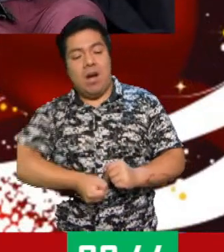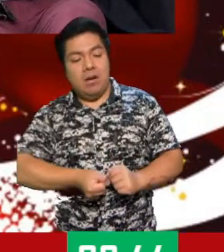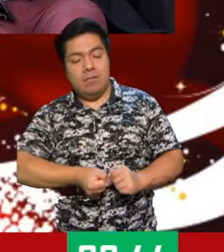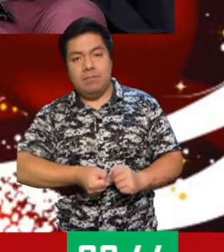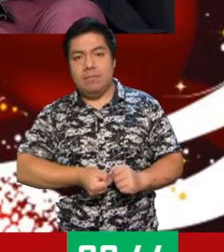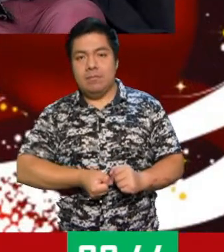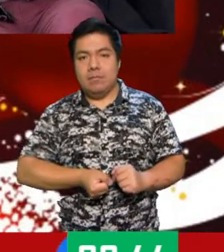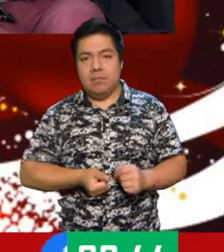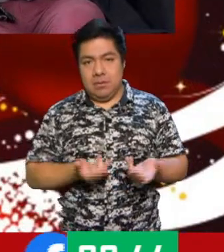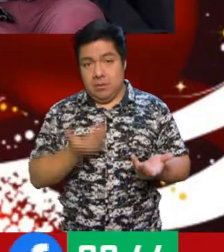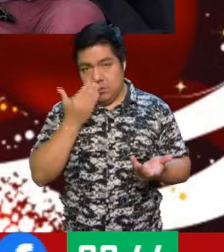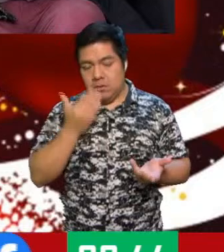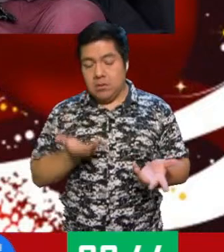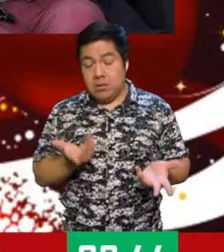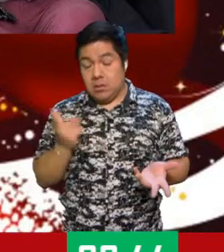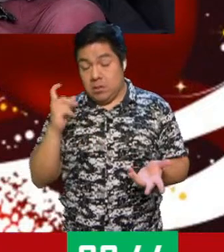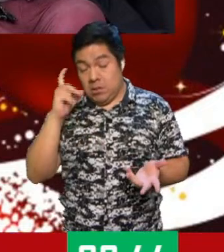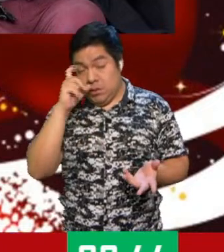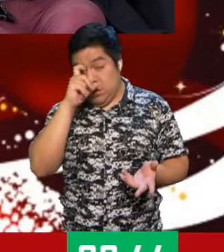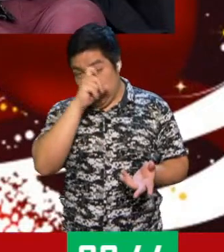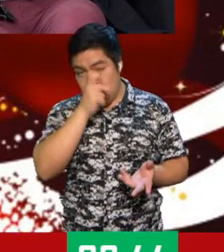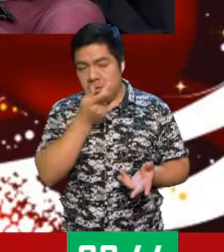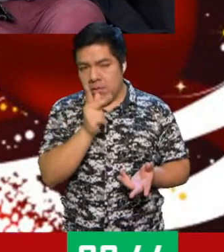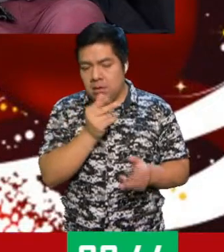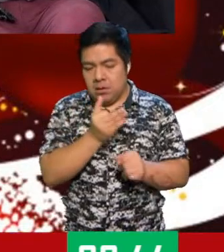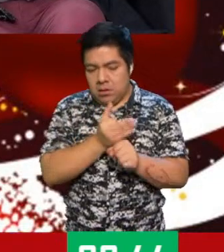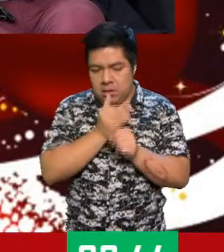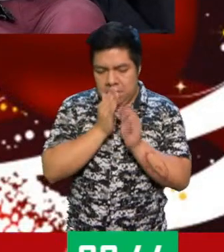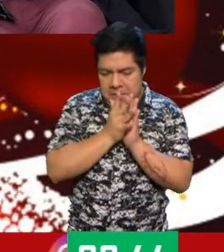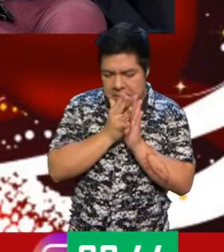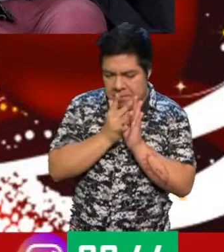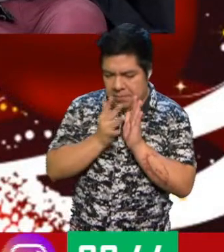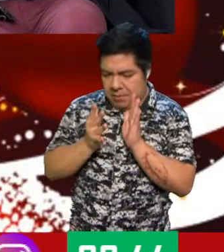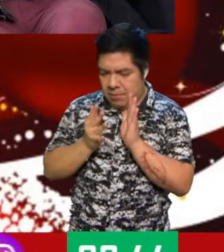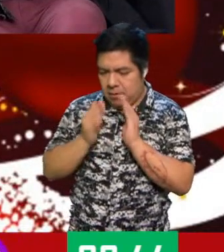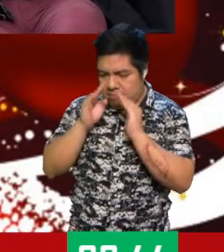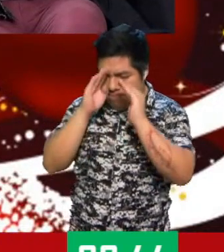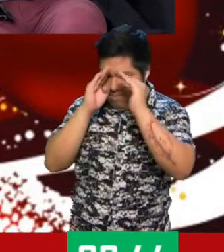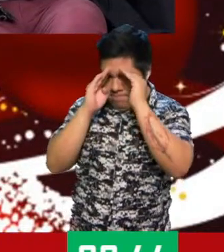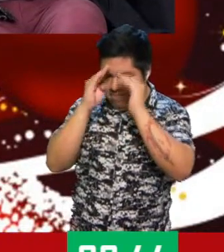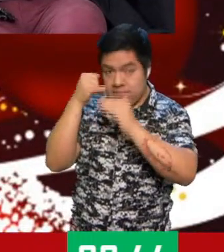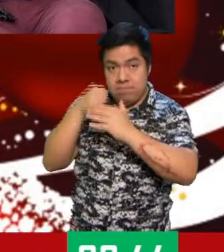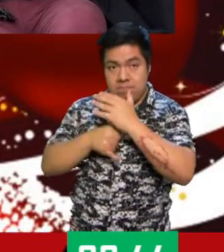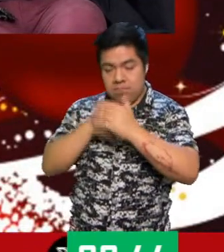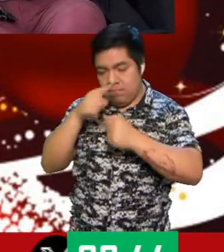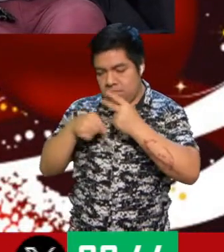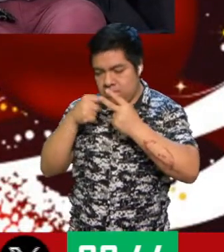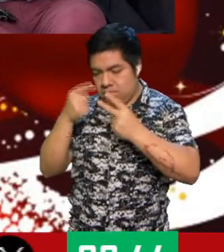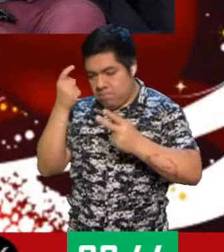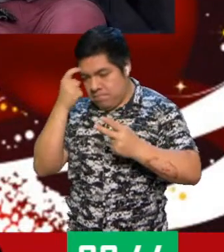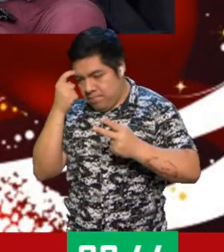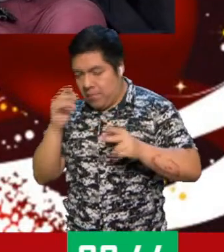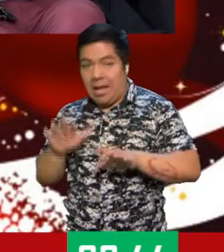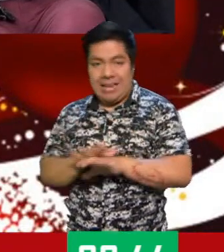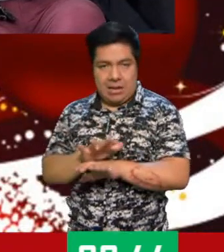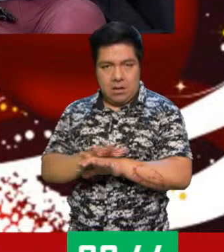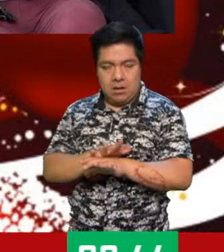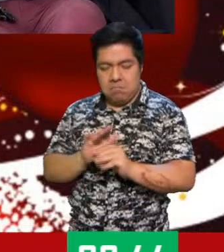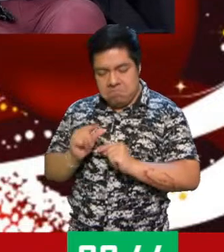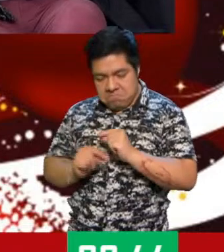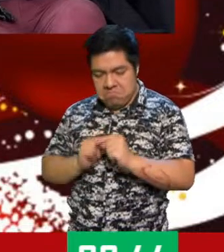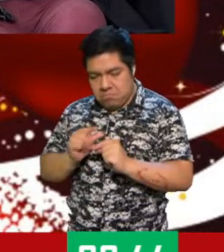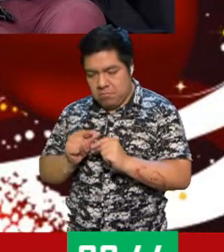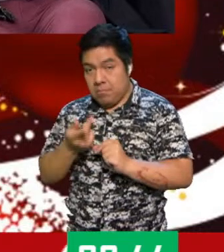muy complicado, pero creo que estamos en un proceso de reflexión, de construcción, y es muy